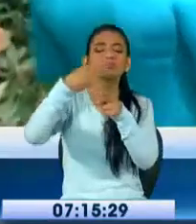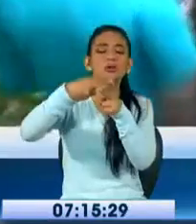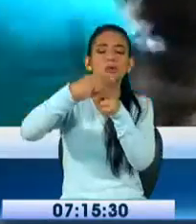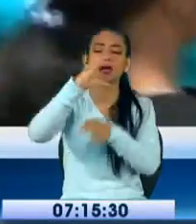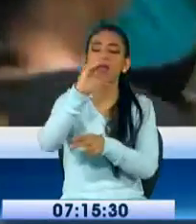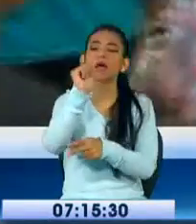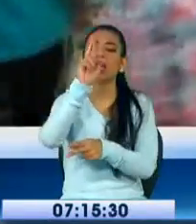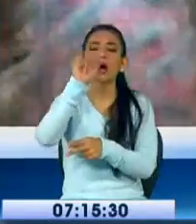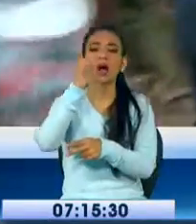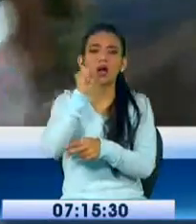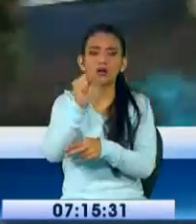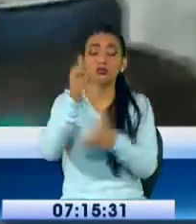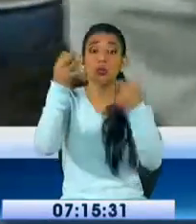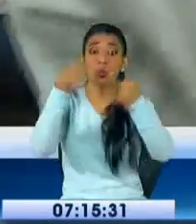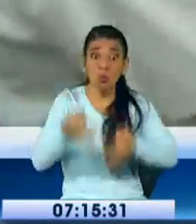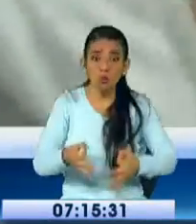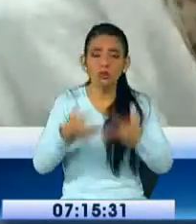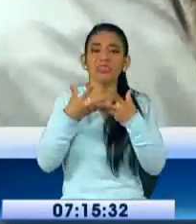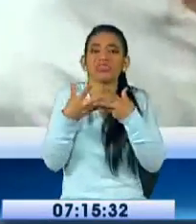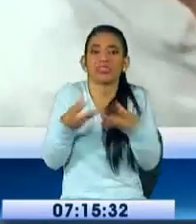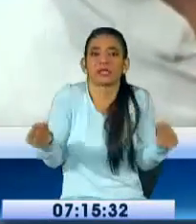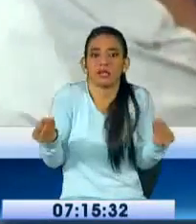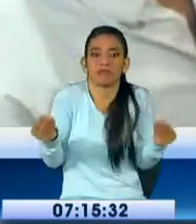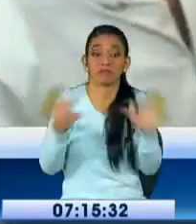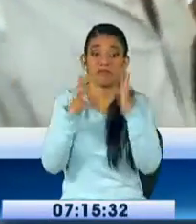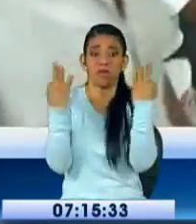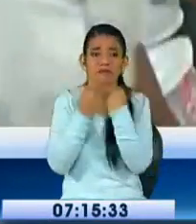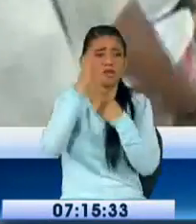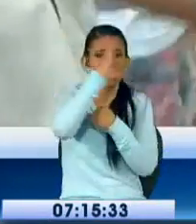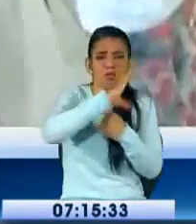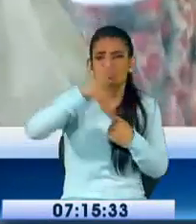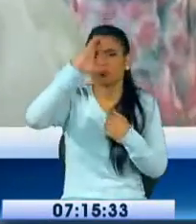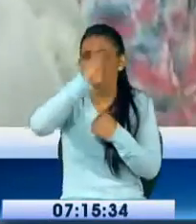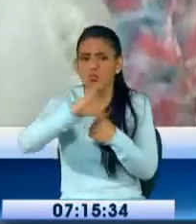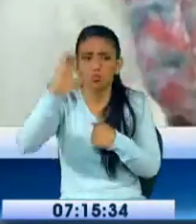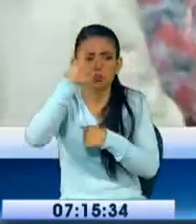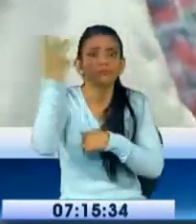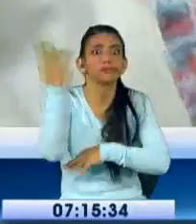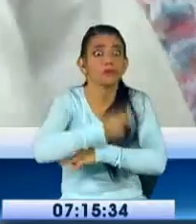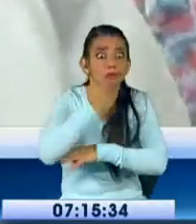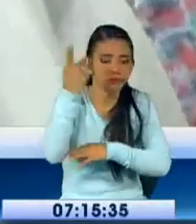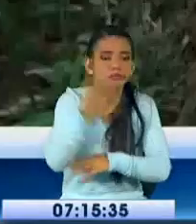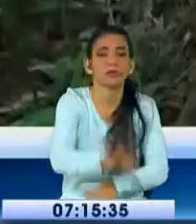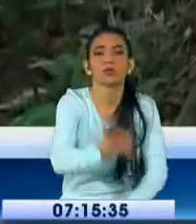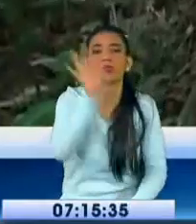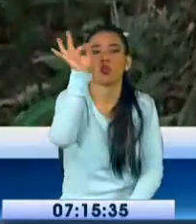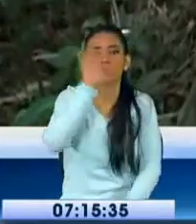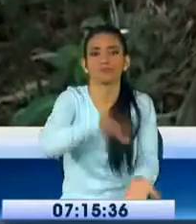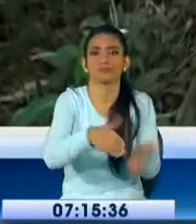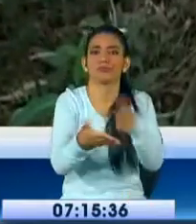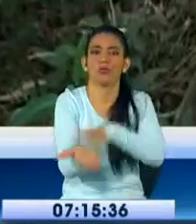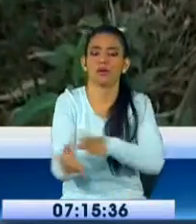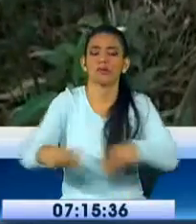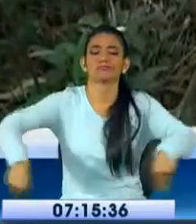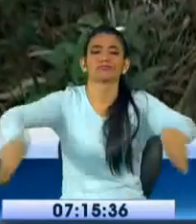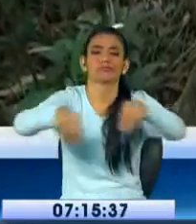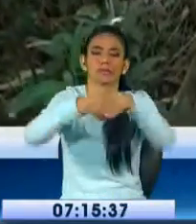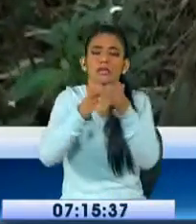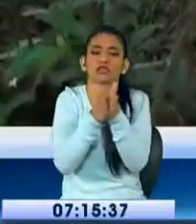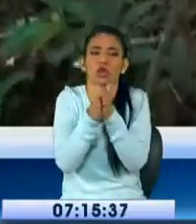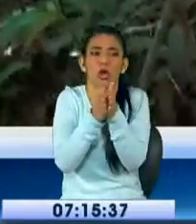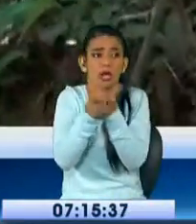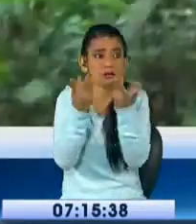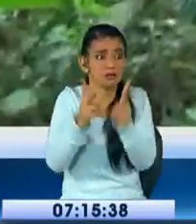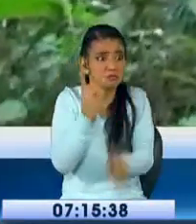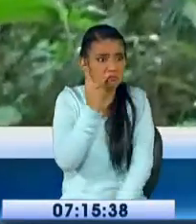hallado casi 29 horas después de que su familia iniciara la búsqueda. Su cuerpo sin vida estaba en una finca de cacao donde también